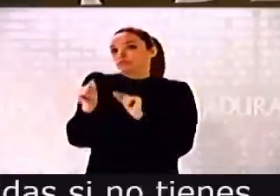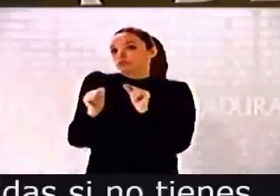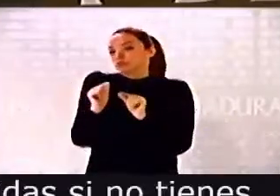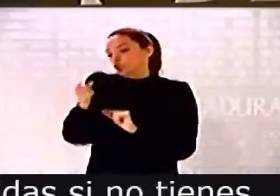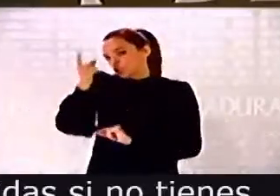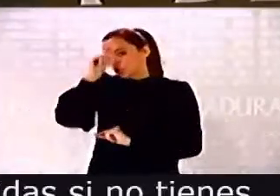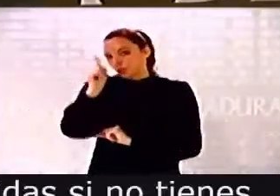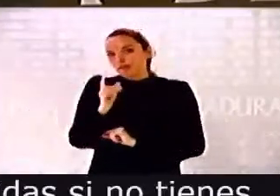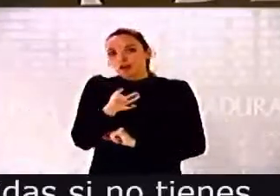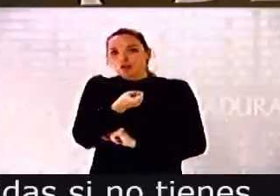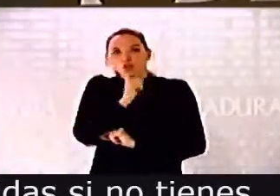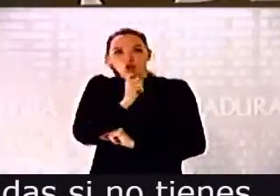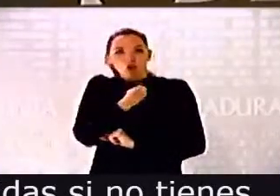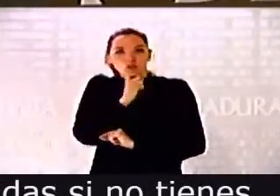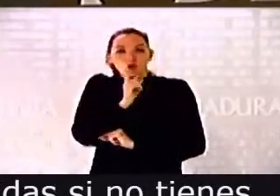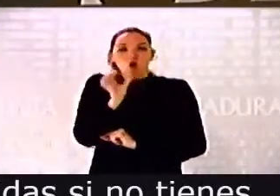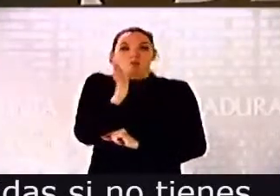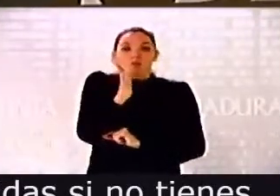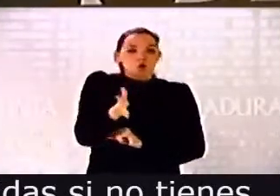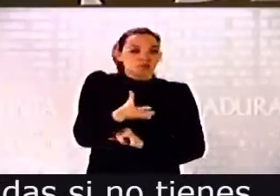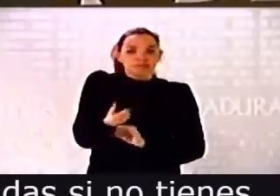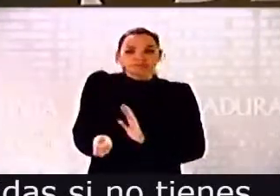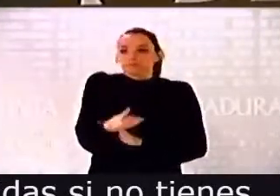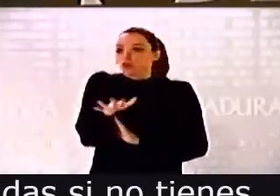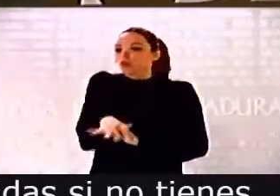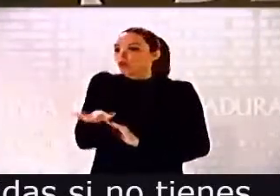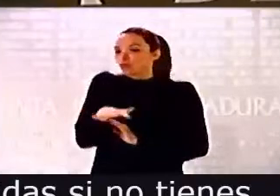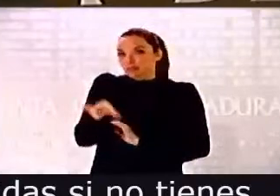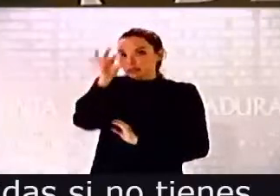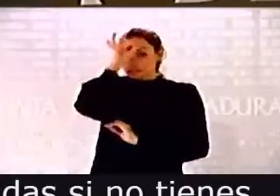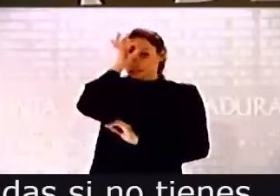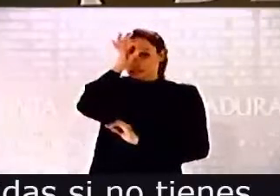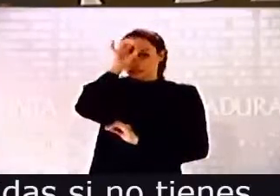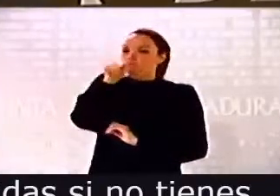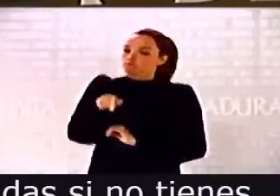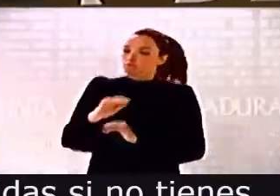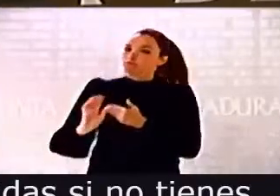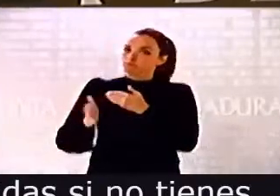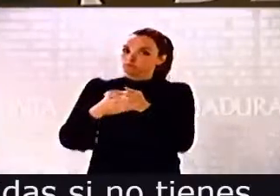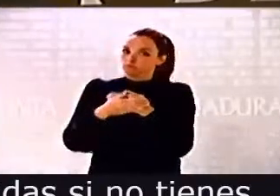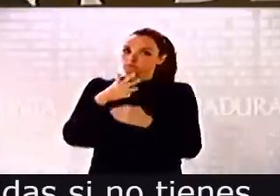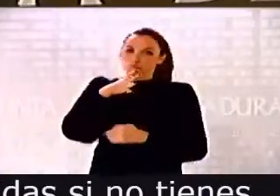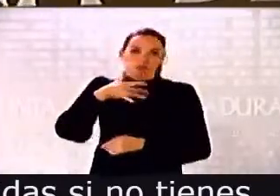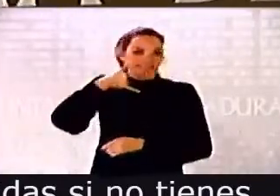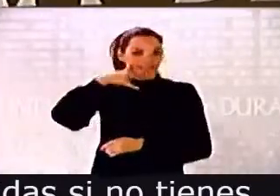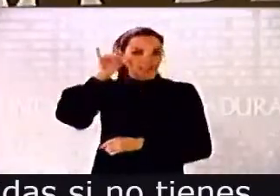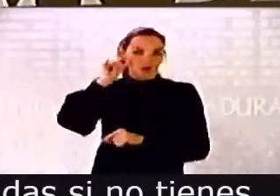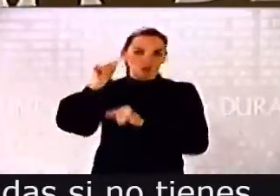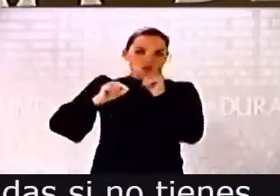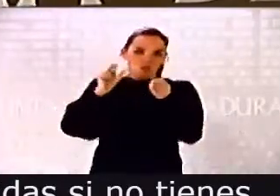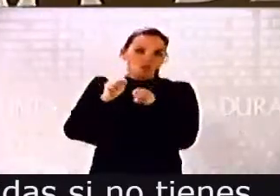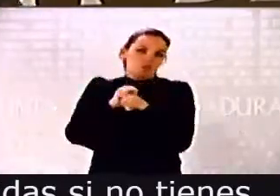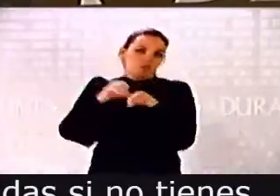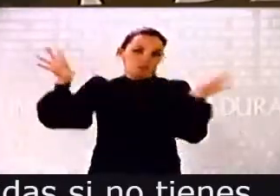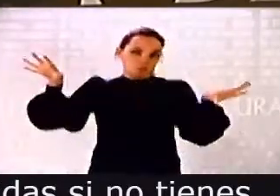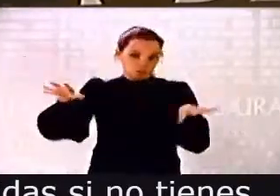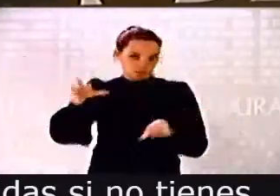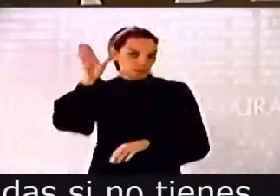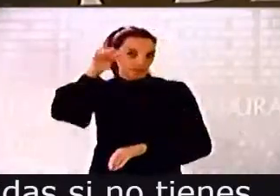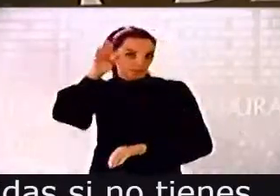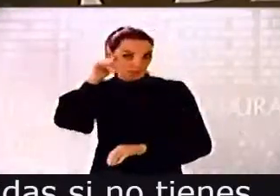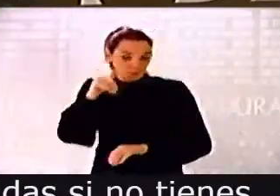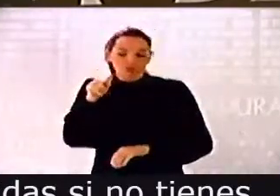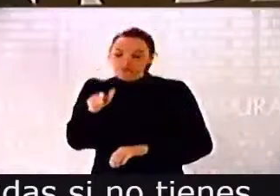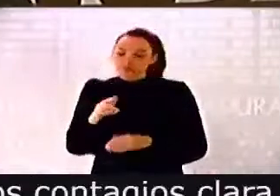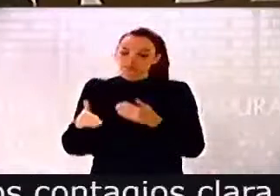transmisión, no tienes una trazabilidad de los contagios clara, porque hay mucho riesgo de transmisión comunitaria y en ese caso